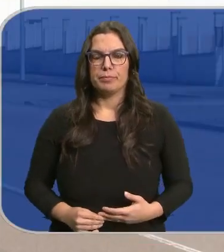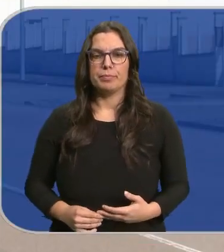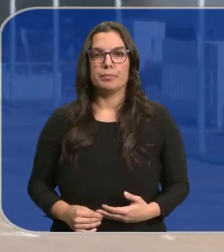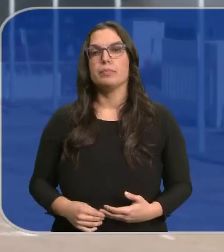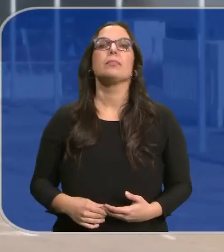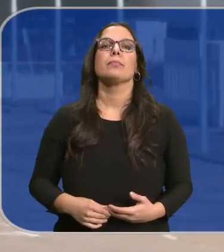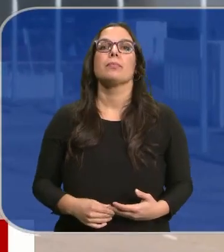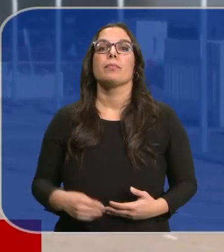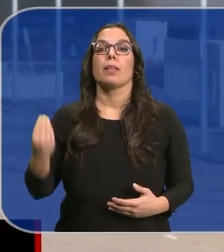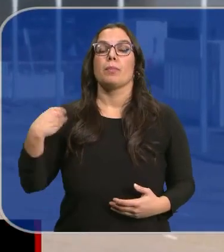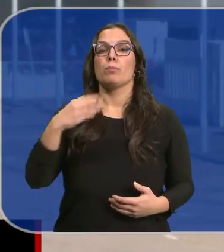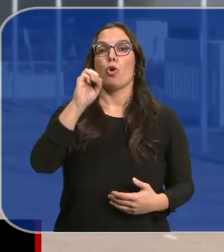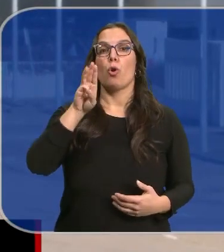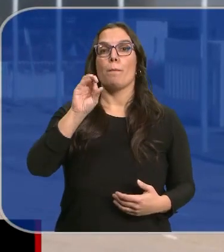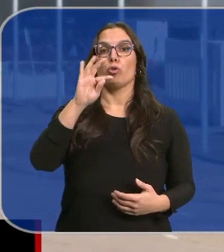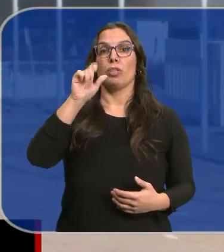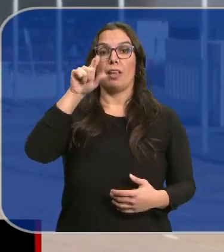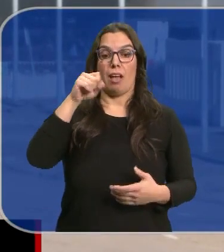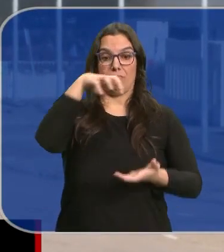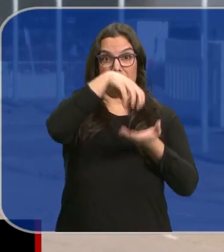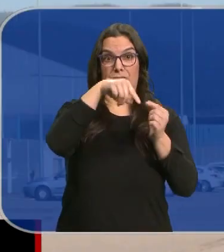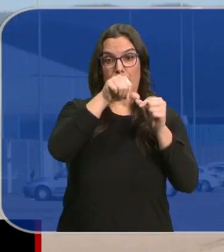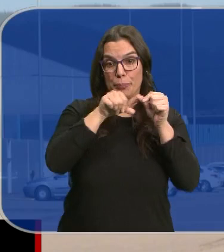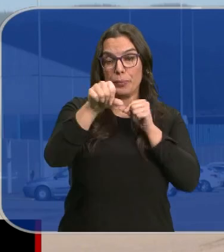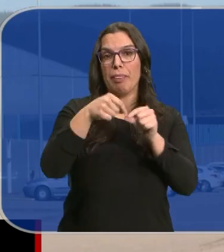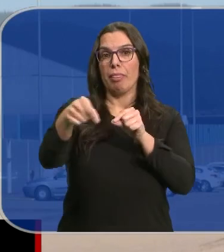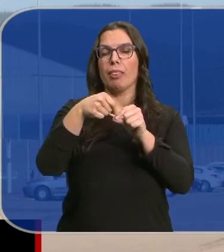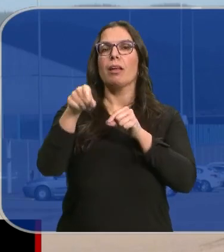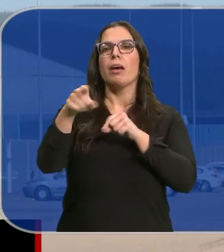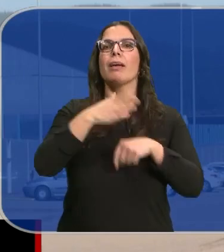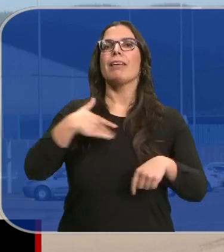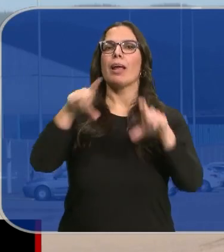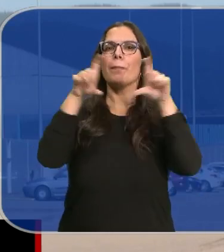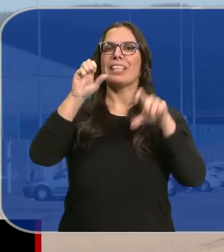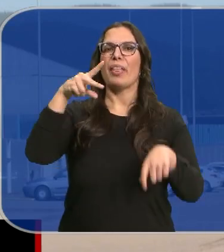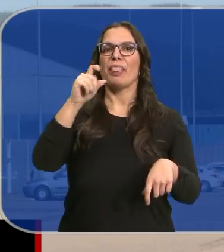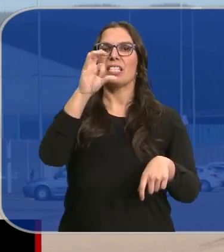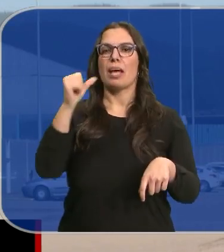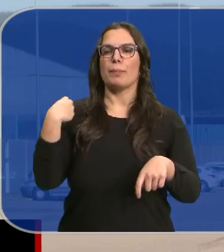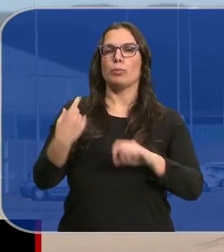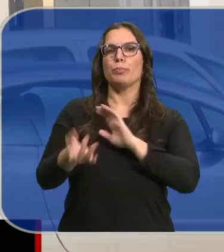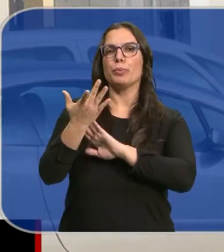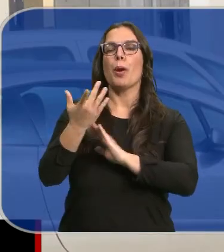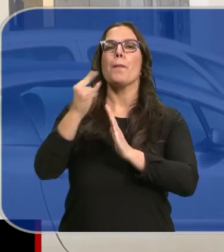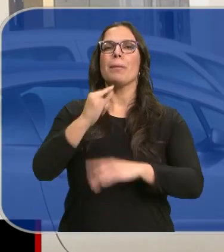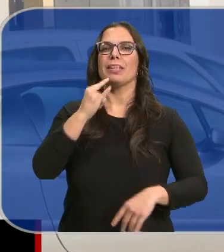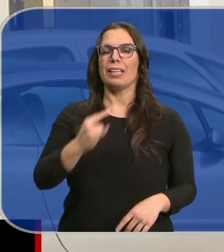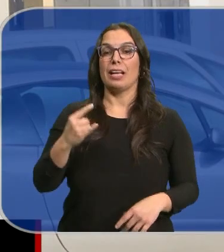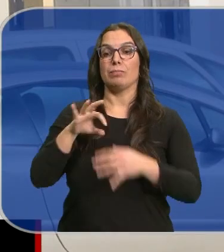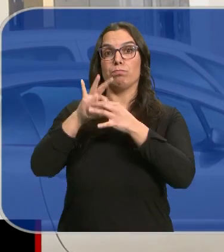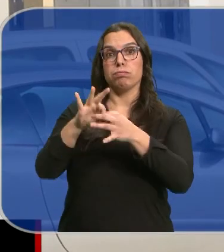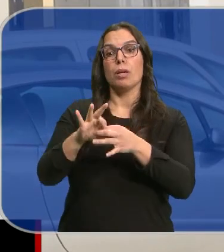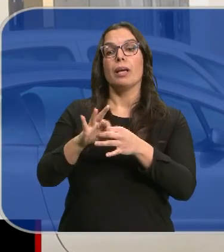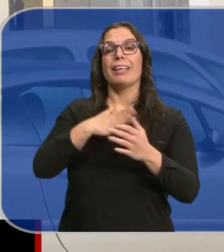A unos kilómetros de Compostilla, Endesa planea levantar la primera planta de baterías de litio de la península ibérica. El proyecto pretende dar